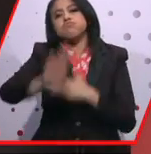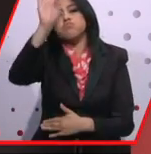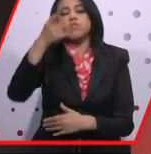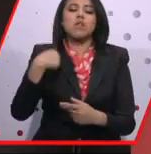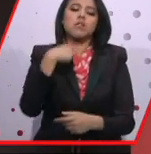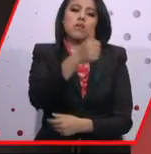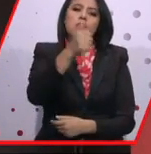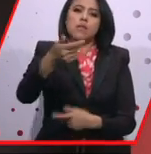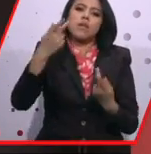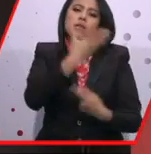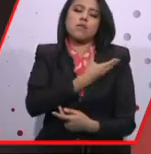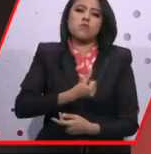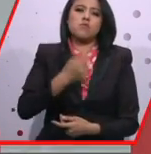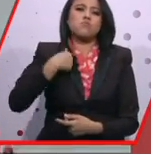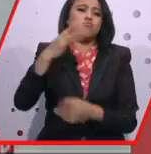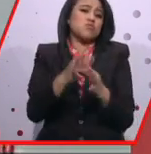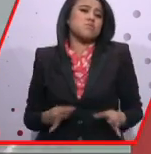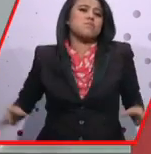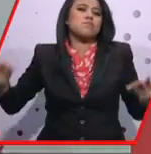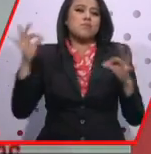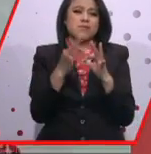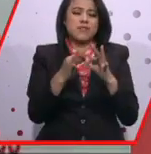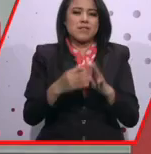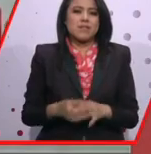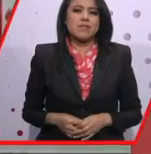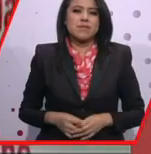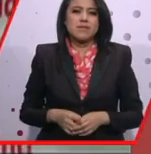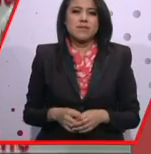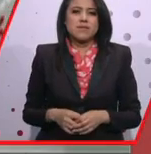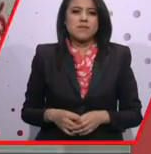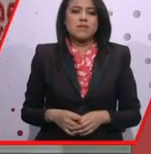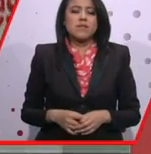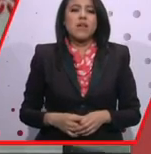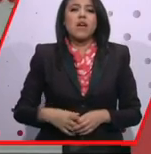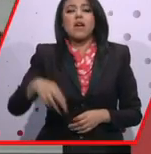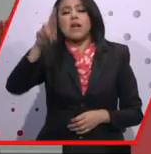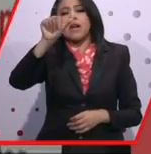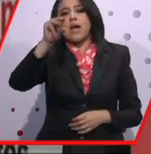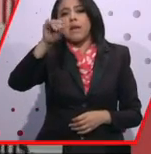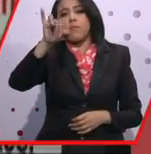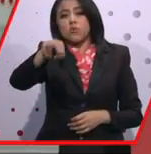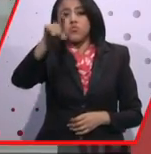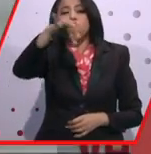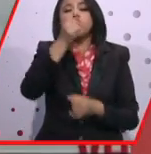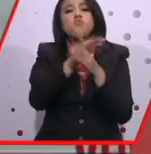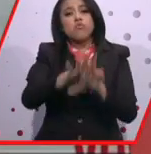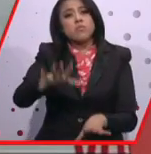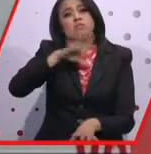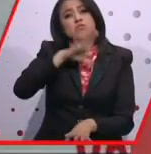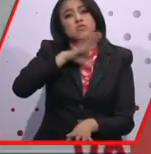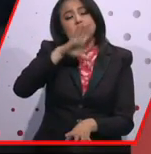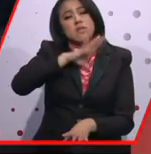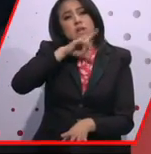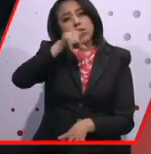mí es importante que él esté con nosotros. Así que si usted ha visto a don Ramón o tiene alguna información, de aviso a las